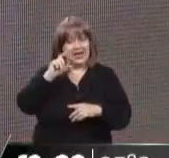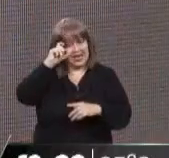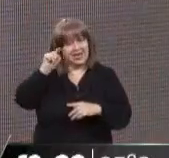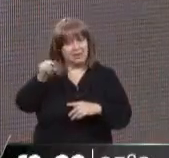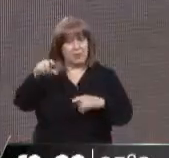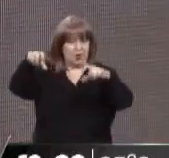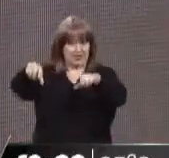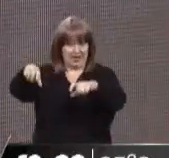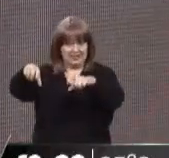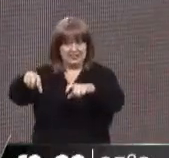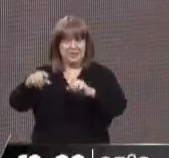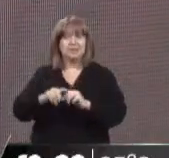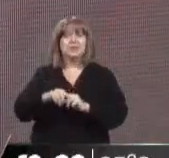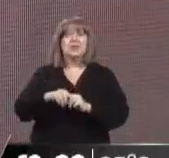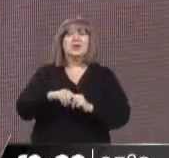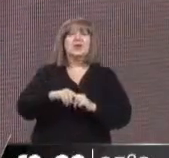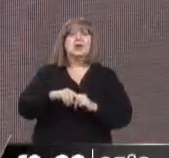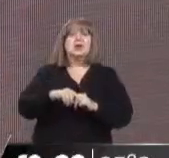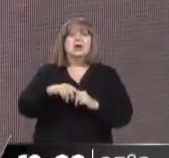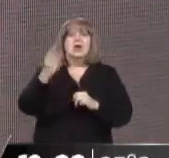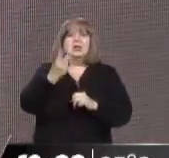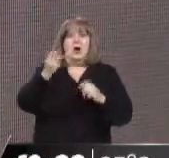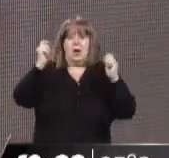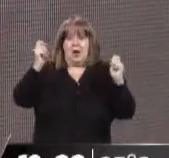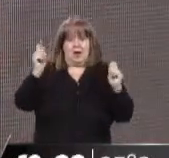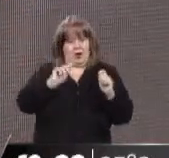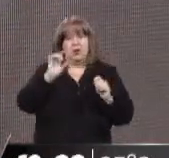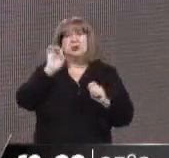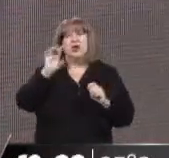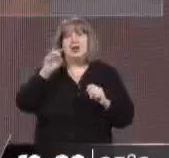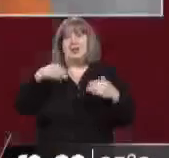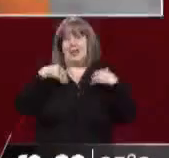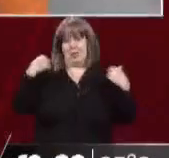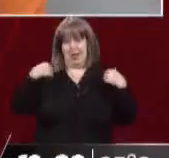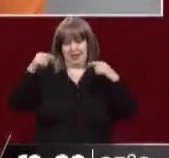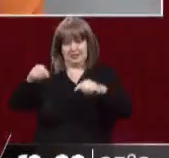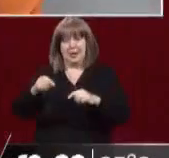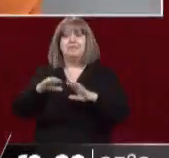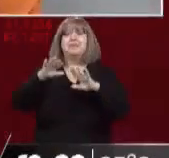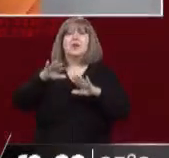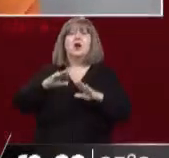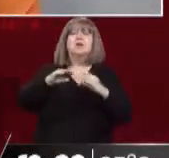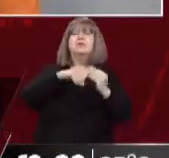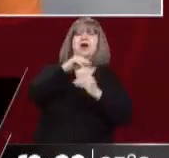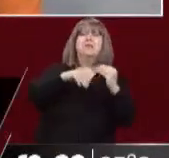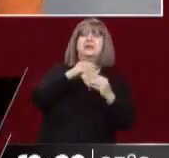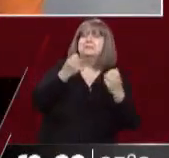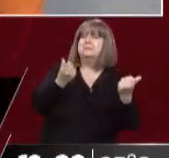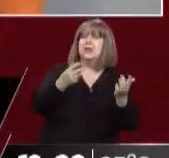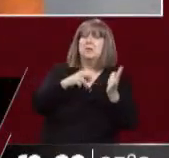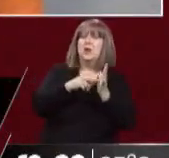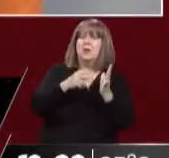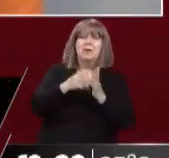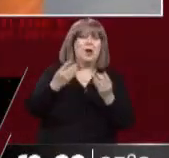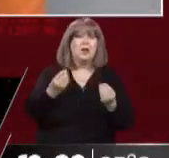una situación de una familia y está nuestra compañera Celia Santos con ese tema exactamente concretamente un chico trans una familia que dice que fueron